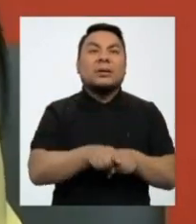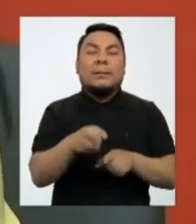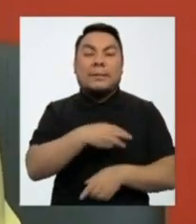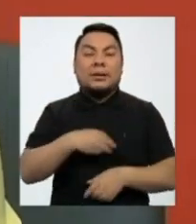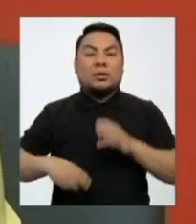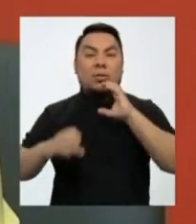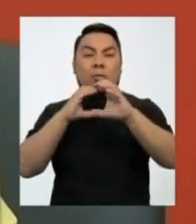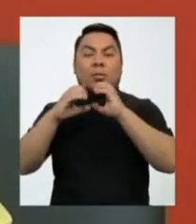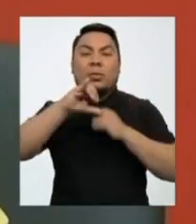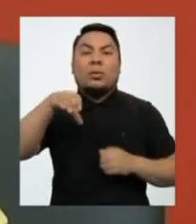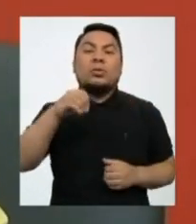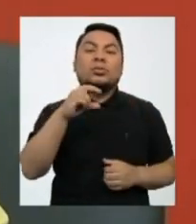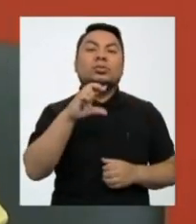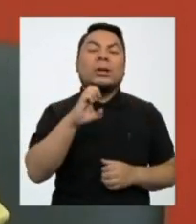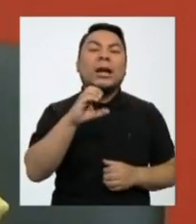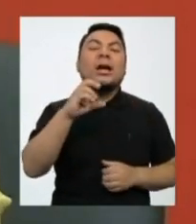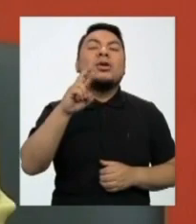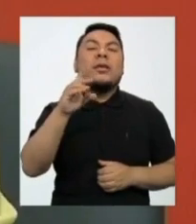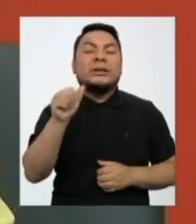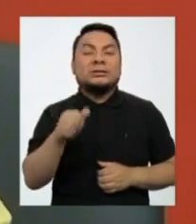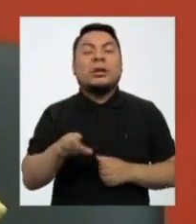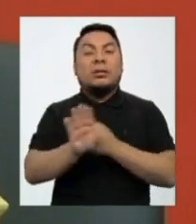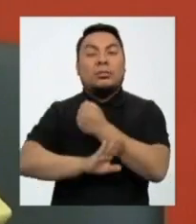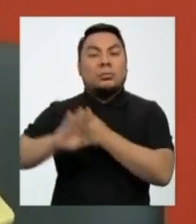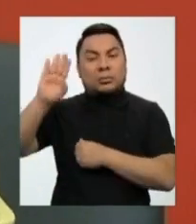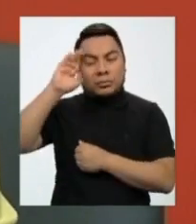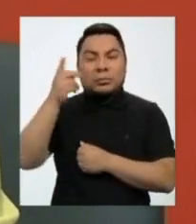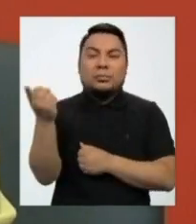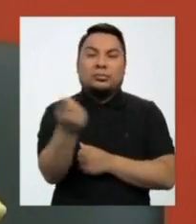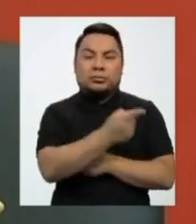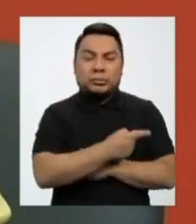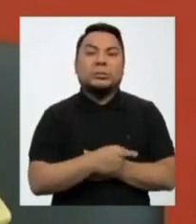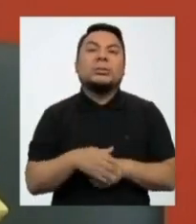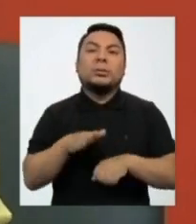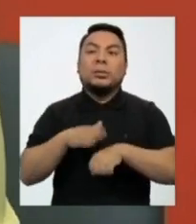Comunicación Jorge Rodríguez y de Defensa General Vladimir Padrino.